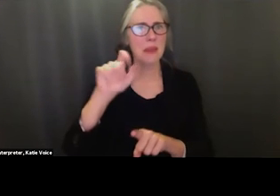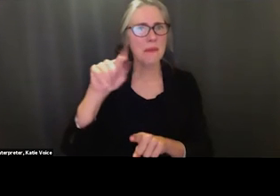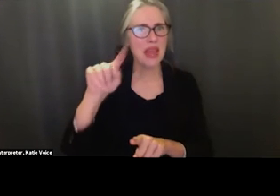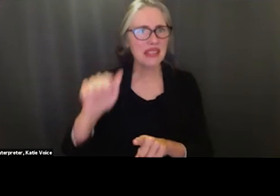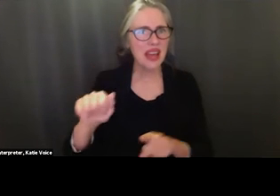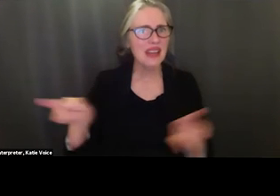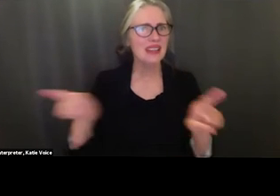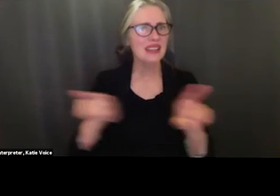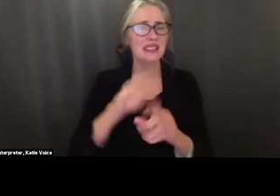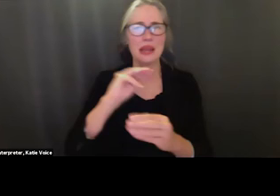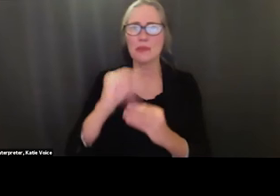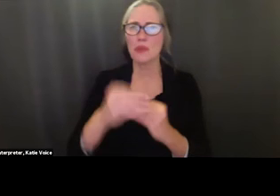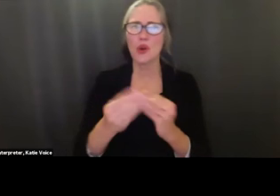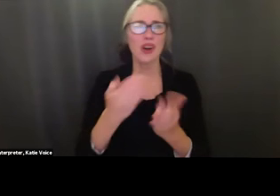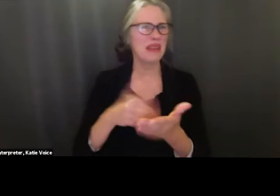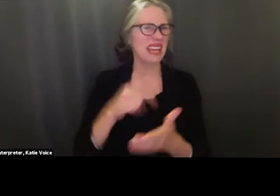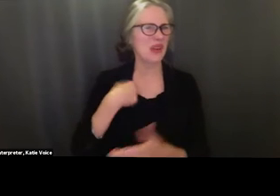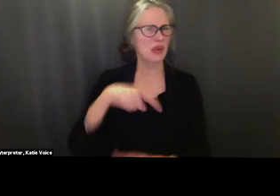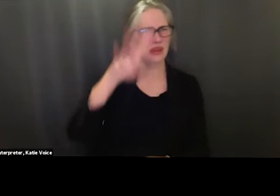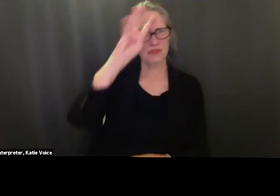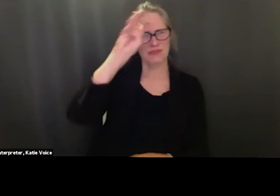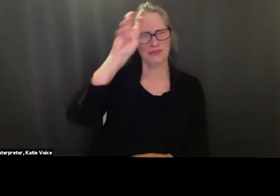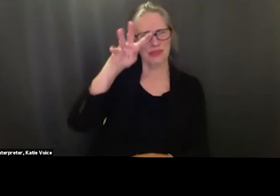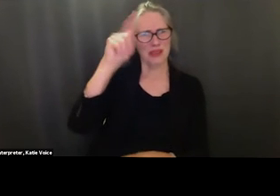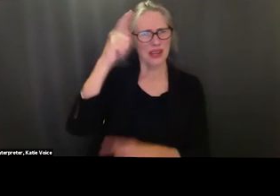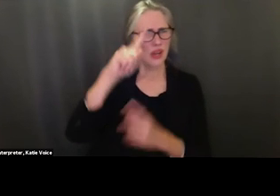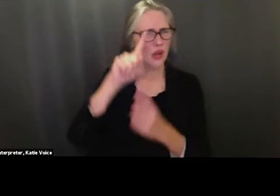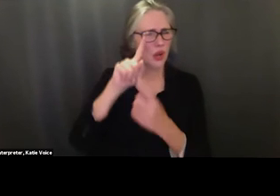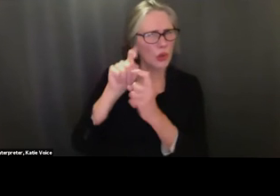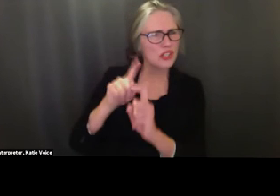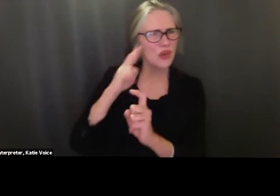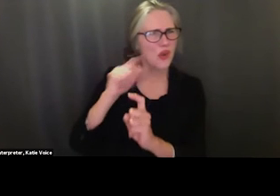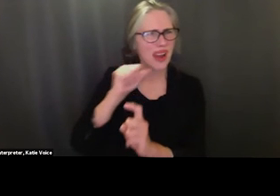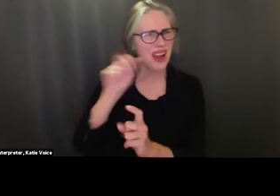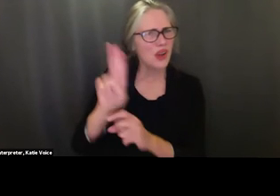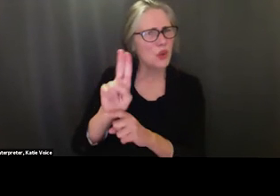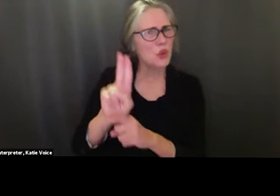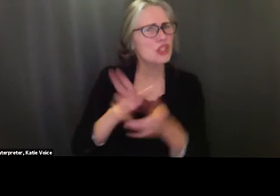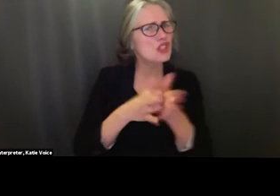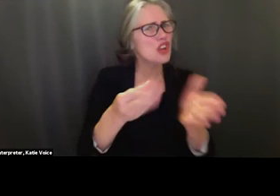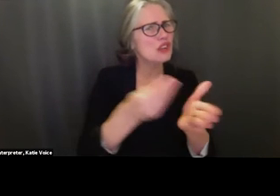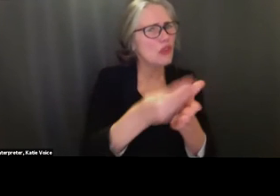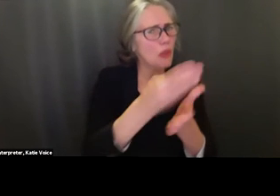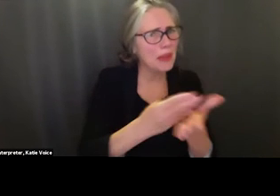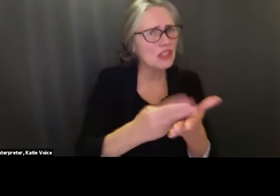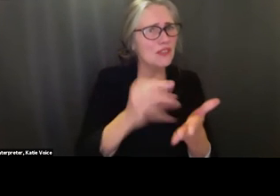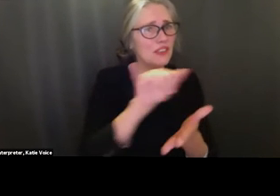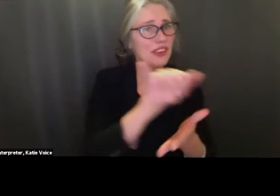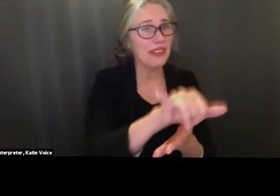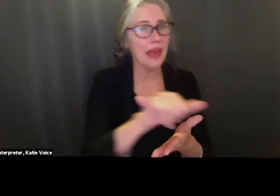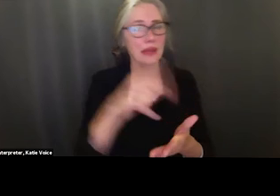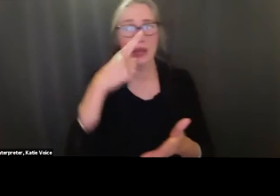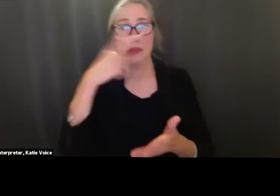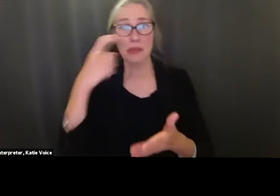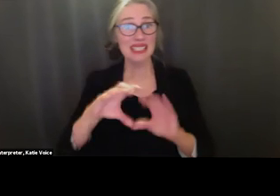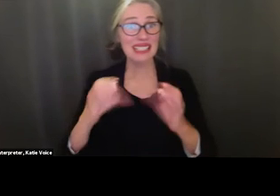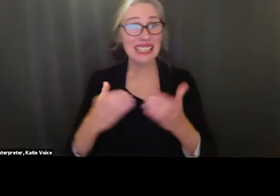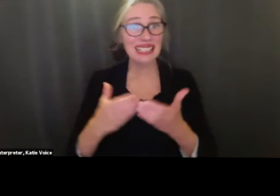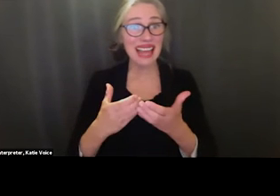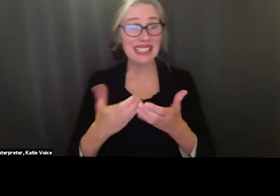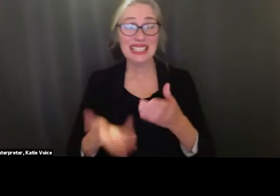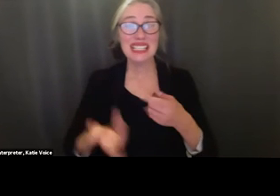es la pregunta principal. ¿Por qué no viene eso del fondo general? Porque las clases tienen que ser